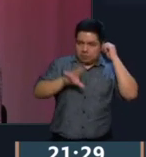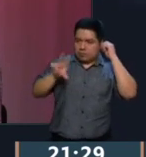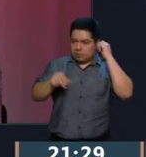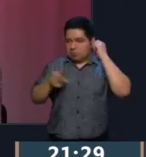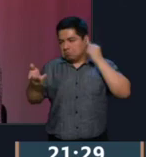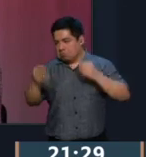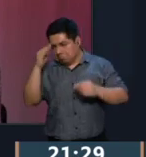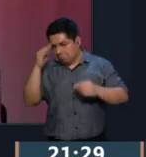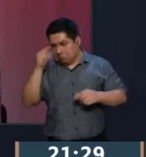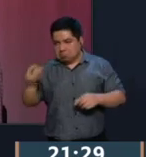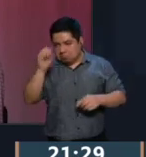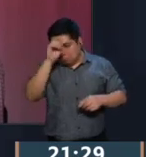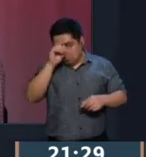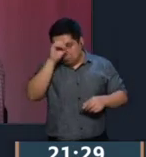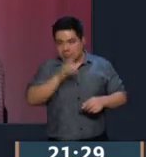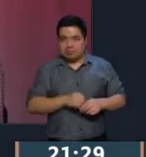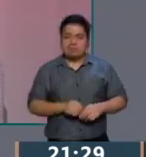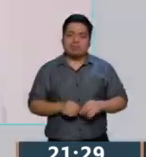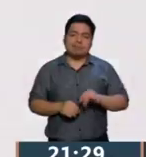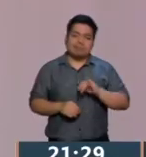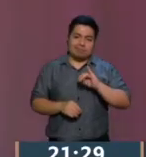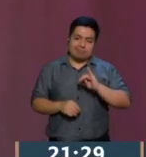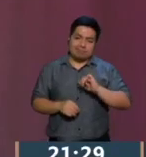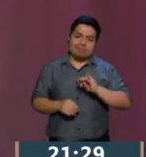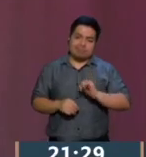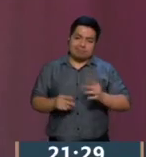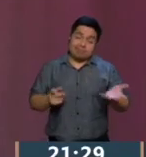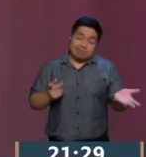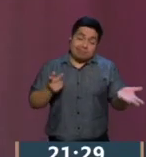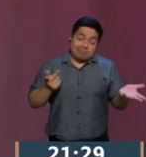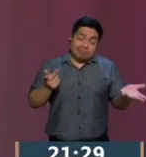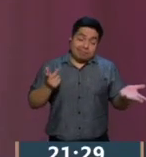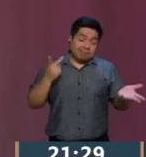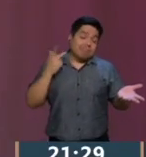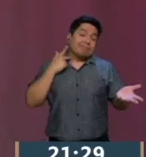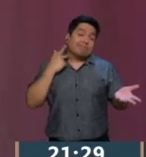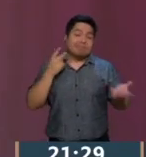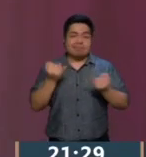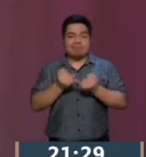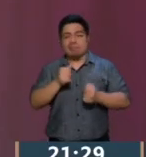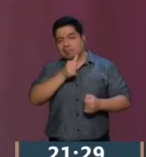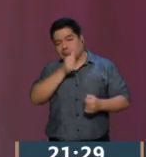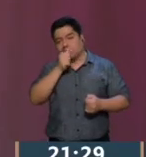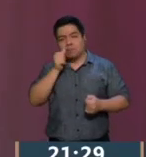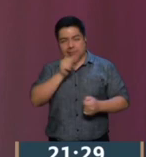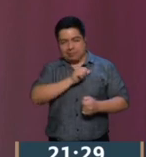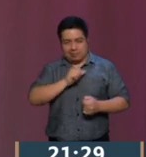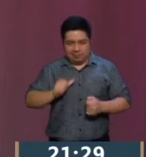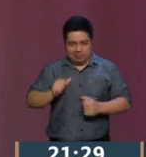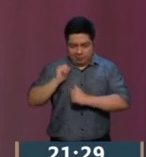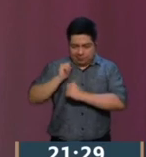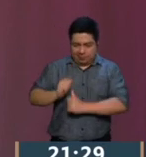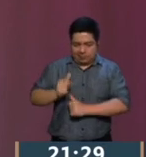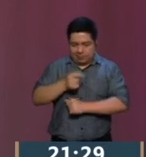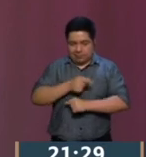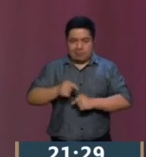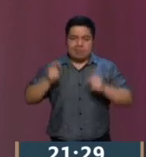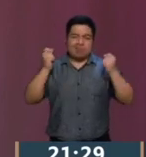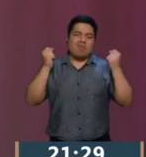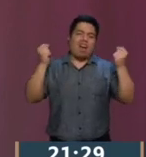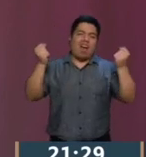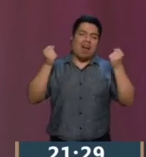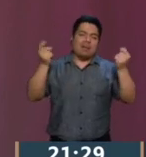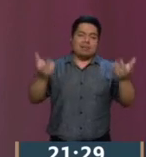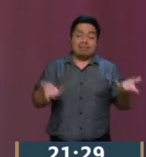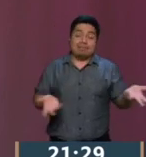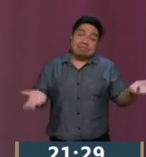tema? ¿Cómo lo ves tú? Totalmente politizada. Bueno, hasta había funcionarios de la alcaldía Benito Juárez ahí en las protestas, ¿no? Pero